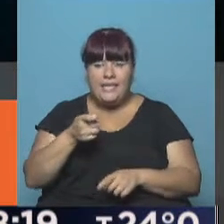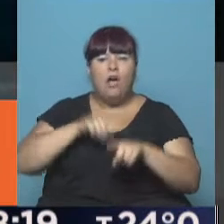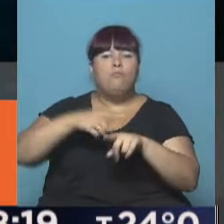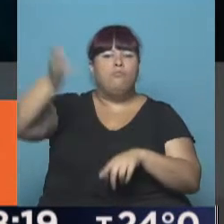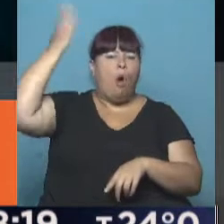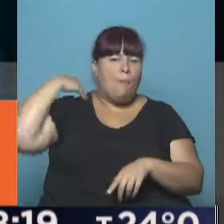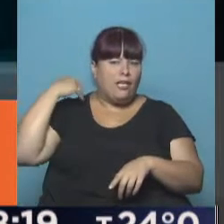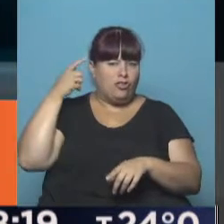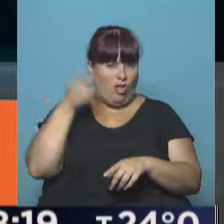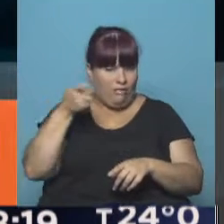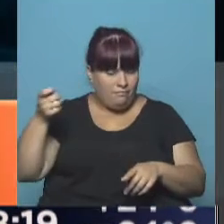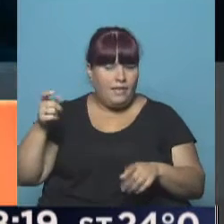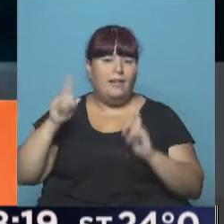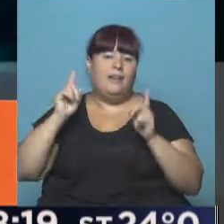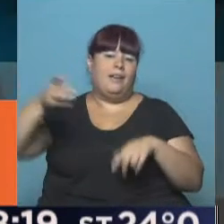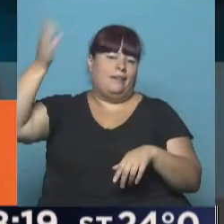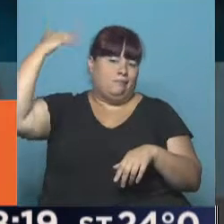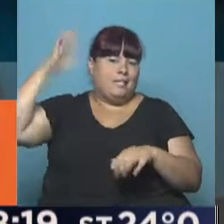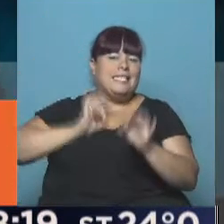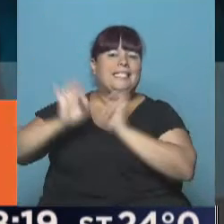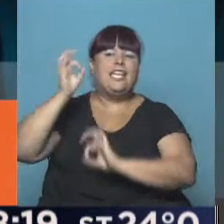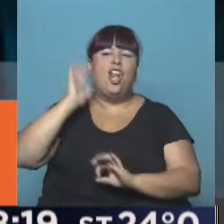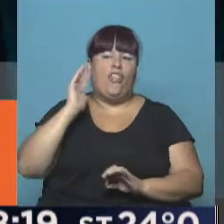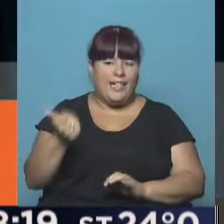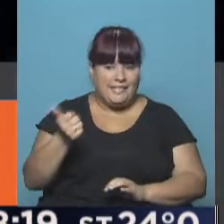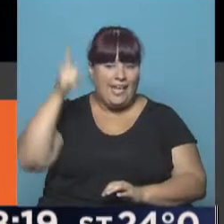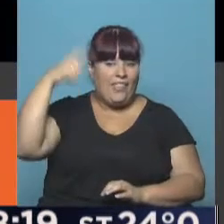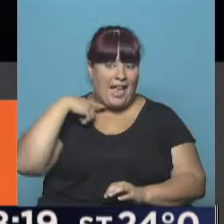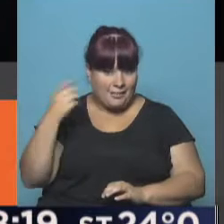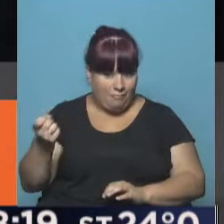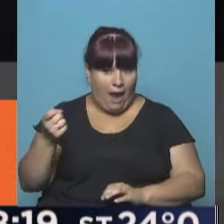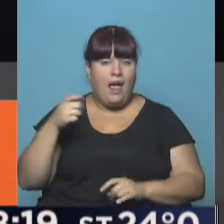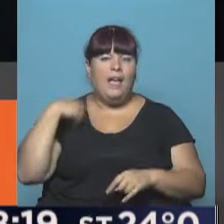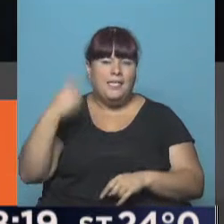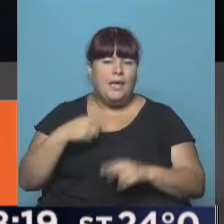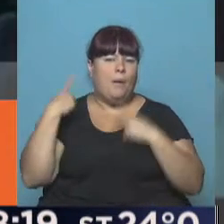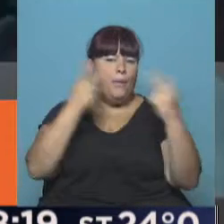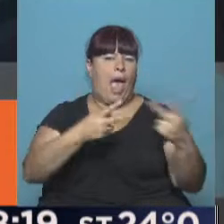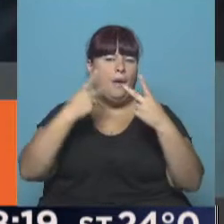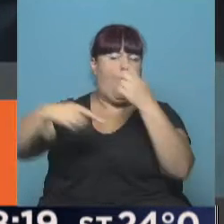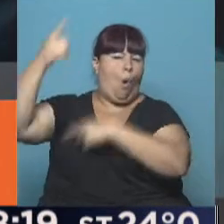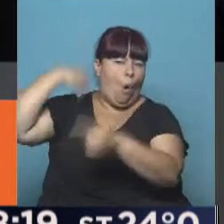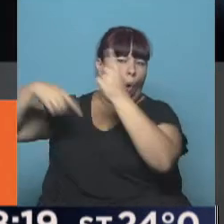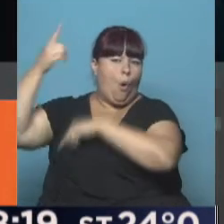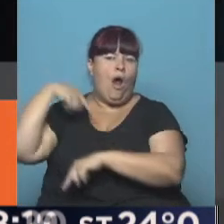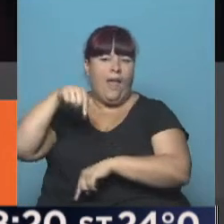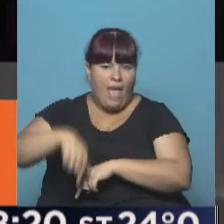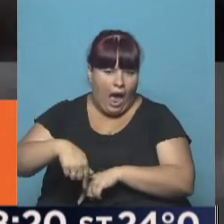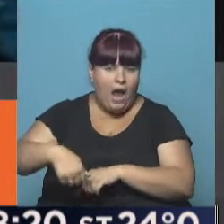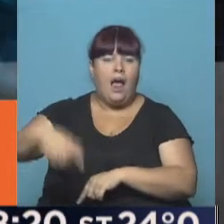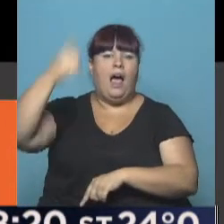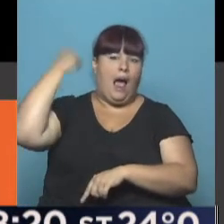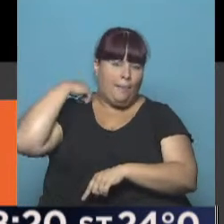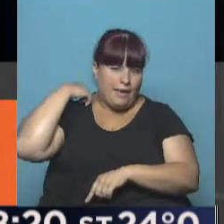la Inquisición y allá por el siglo XVI en España. Va a haber permanentes viajes en el tiempo del presente a